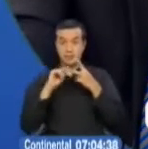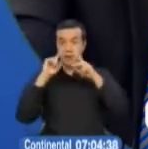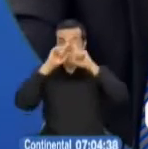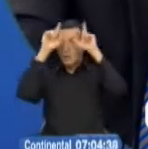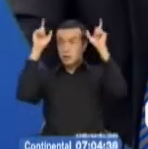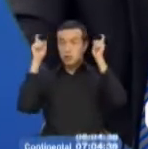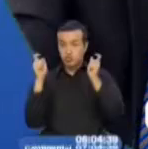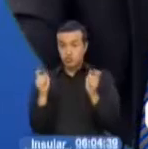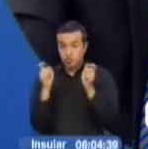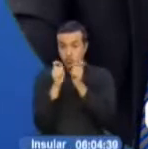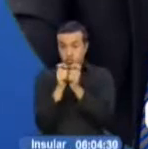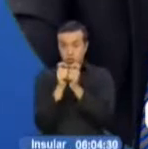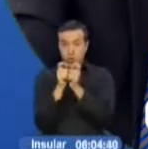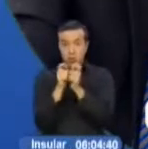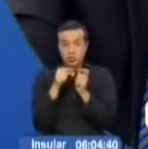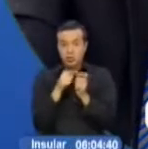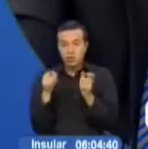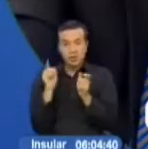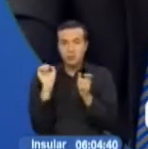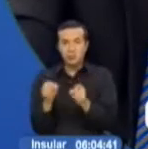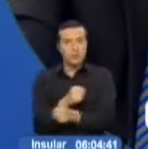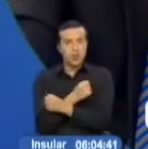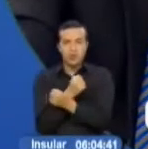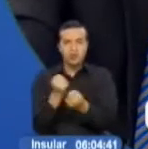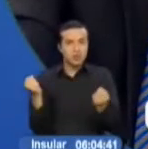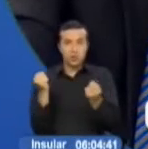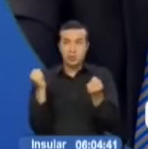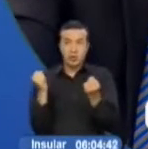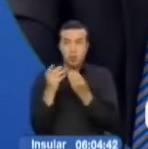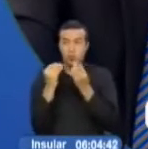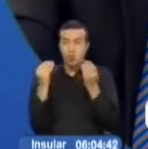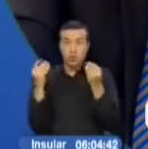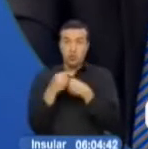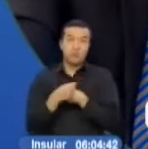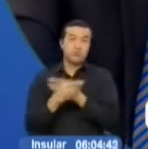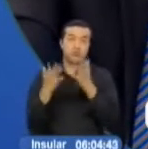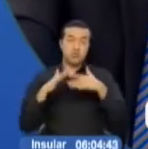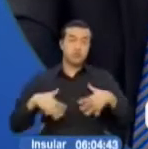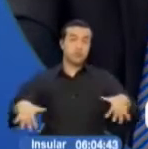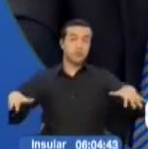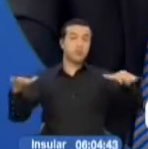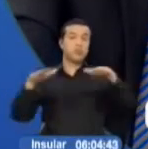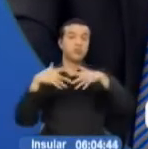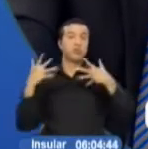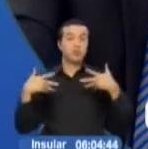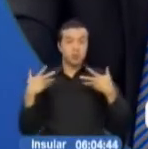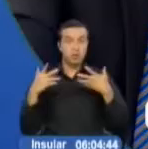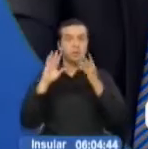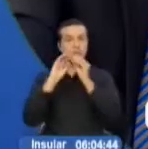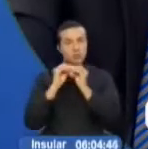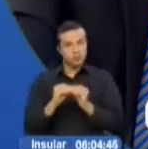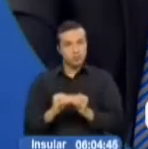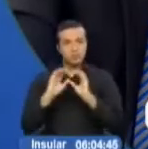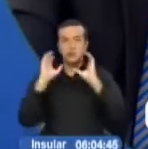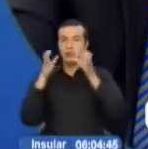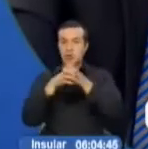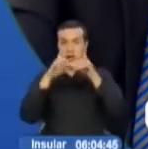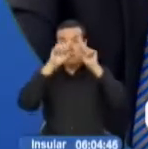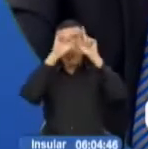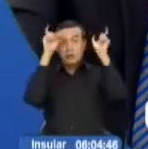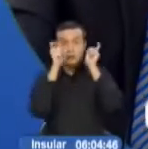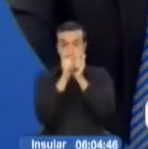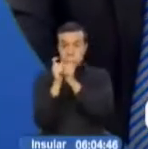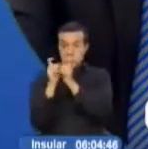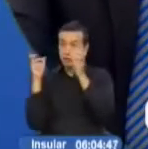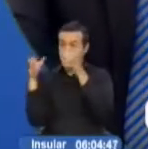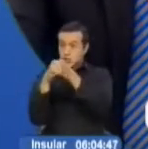por ser pequeñitas, a veces no pueden abastecer una demanda grande. Entonces aquí viene la formación de consorcios. También